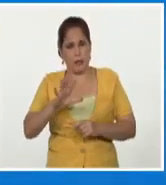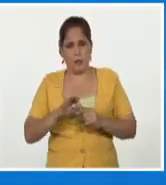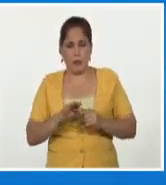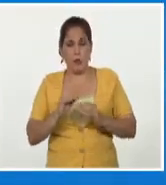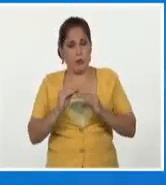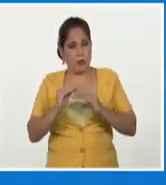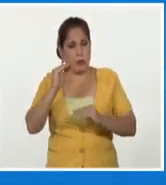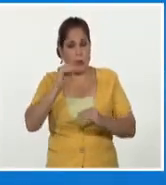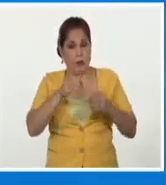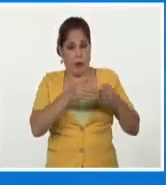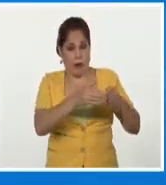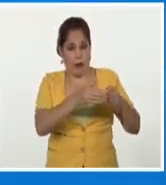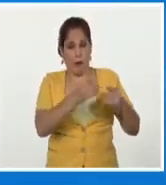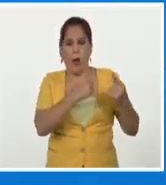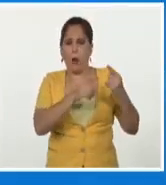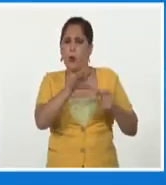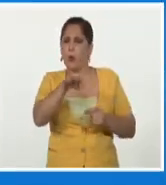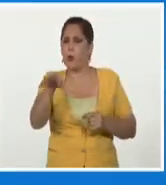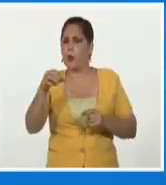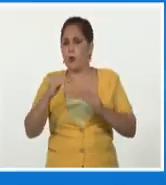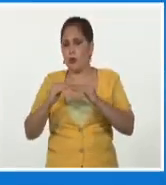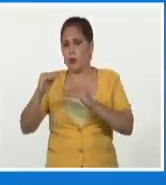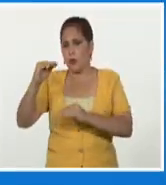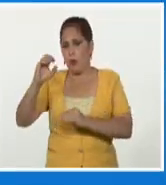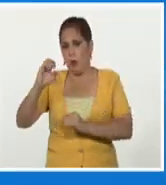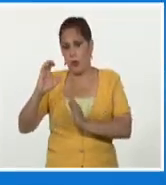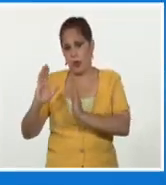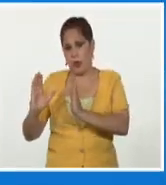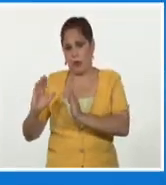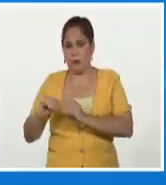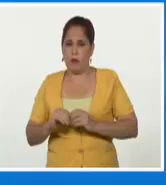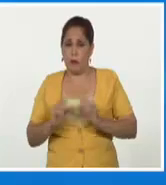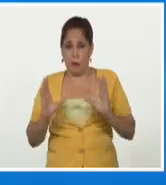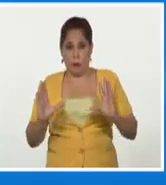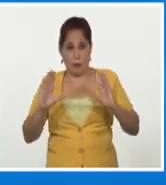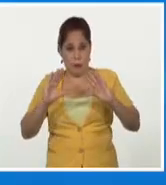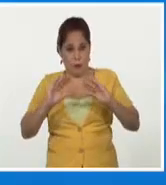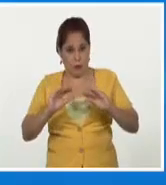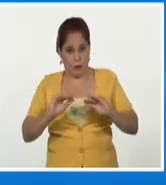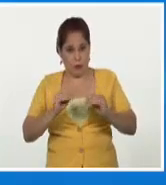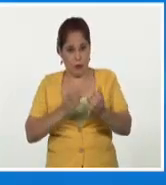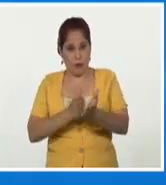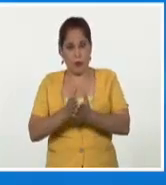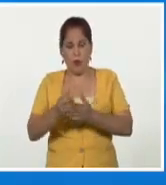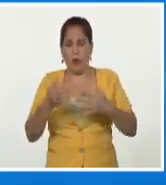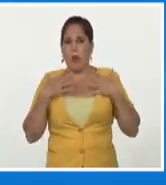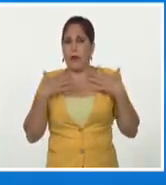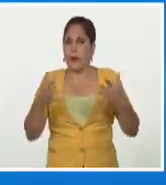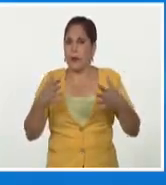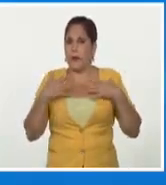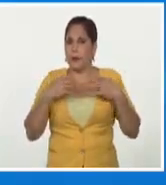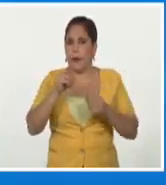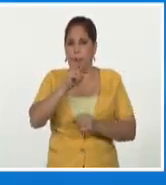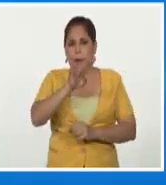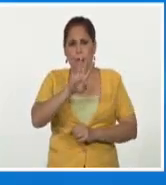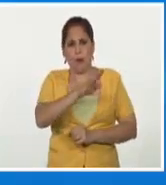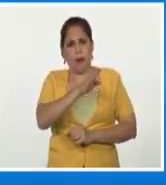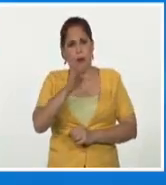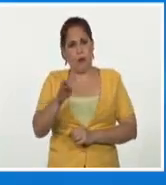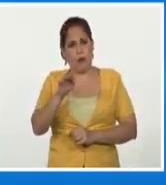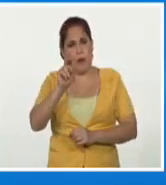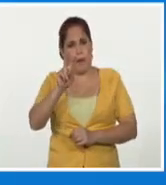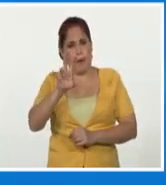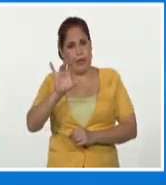en grama y también en algunos puntos del interior de occidente y centro en la noche va a permanecer ese calor con temperaturas de 24 y hasta